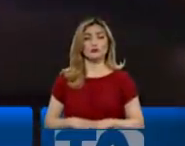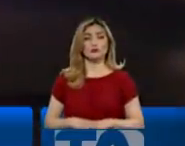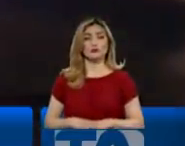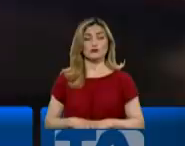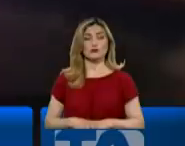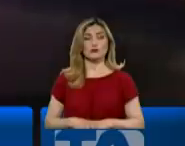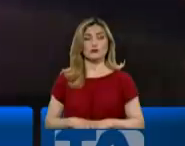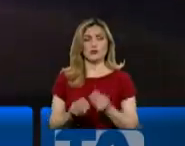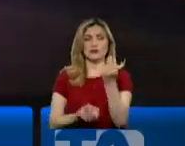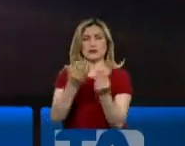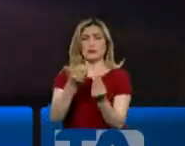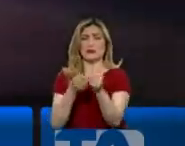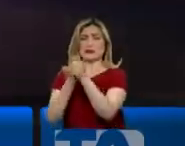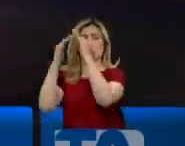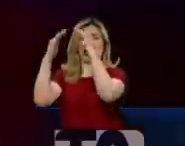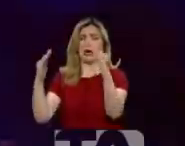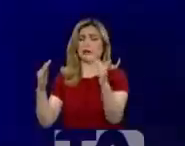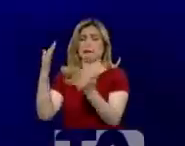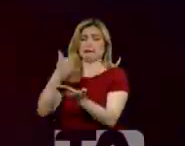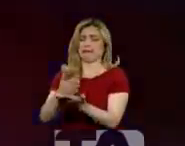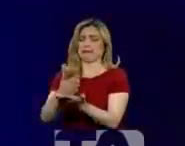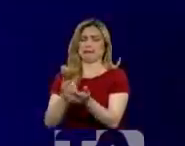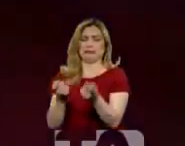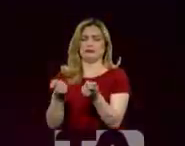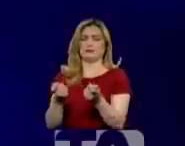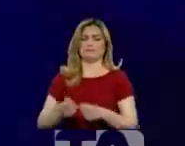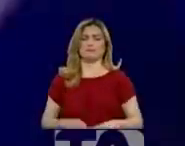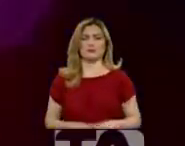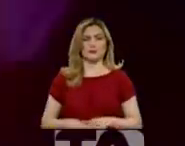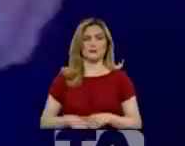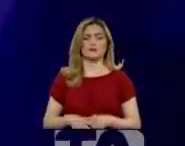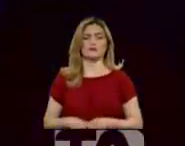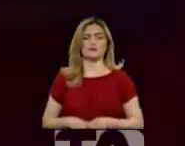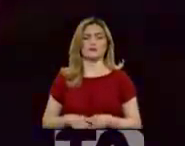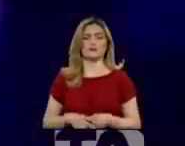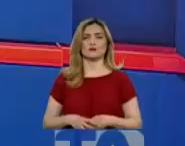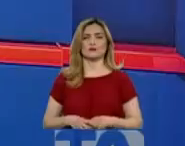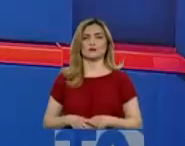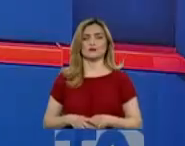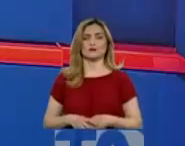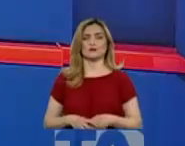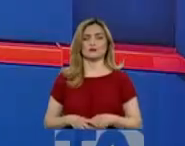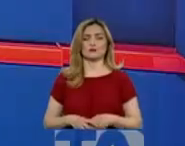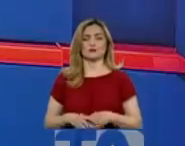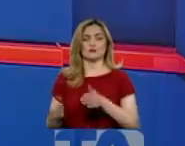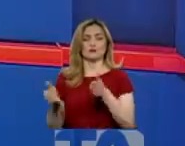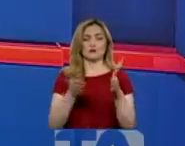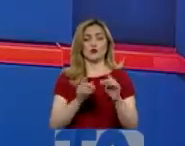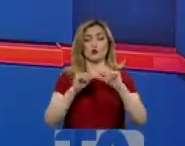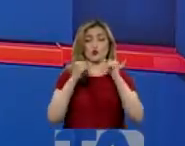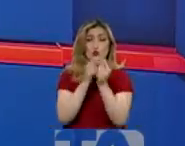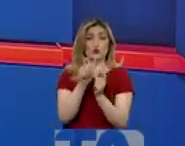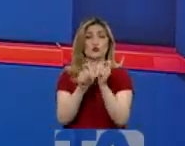se extiendan a viviendas del sector en loja maría del rocío coronel 24 horas un grupo de